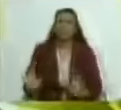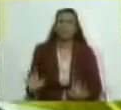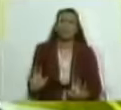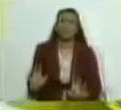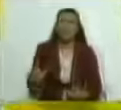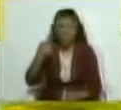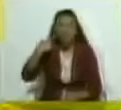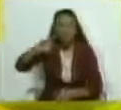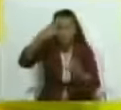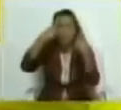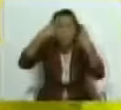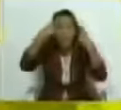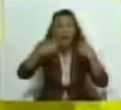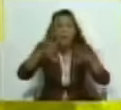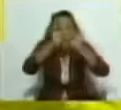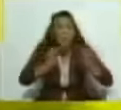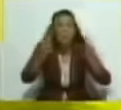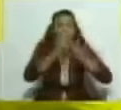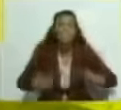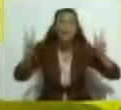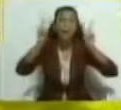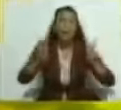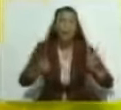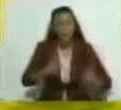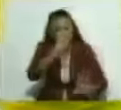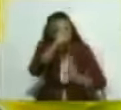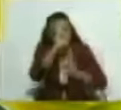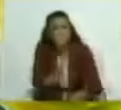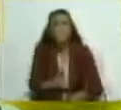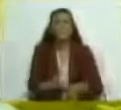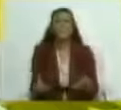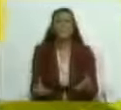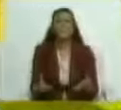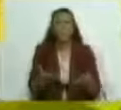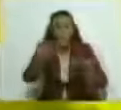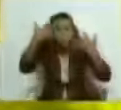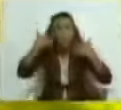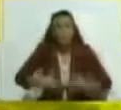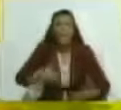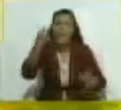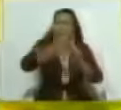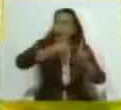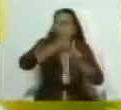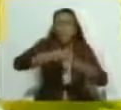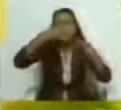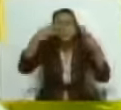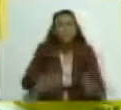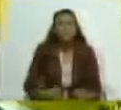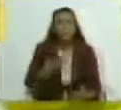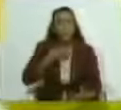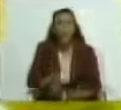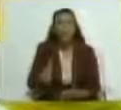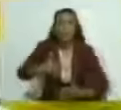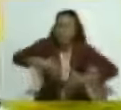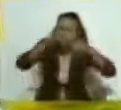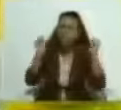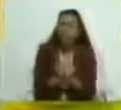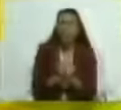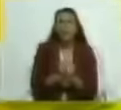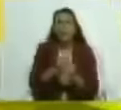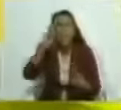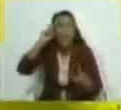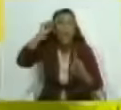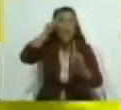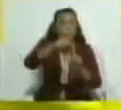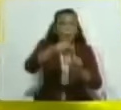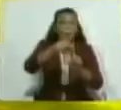fui formado yo, al calor del respeto, al calor de la lucha, al calor del combate, al